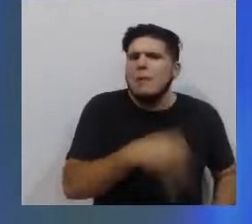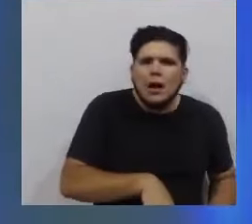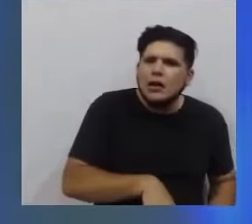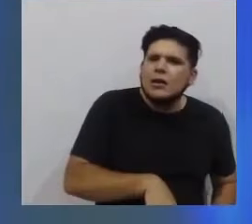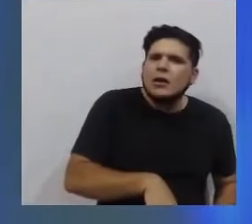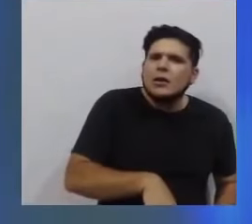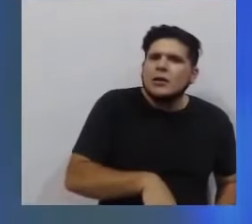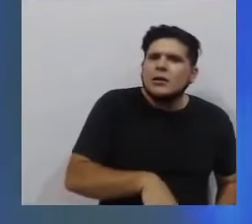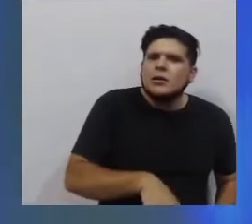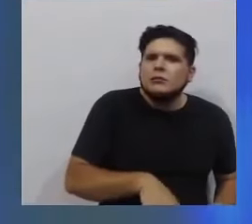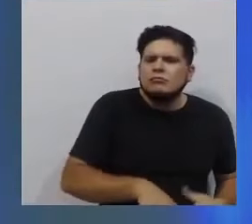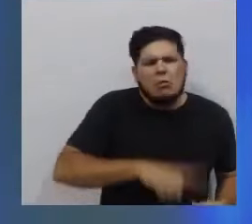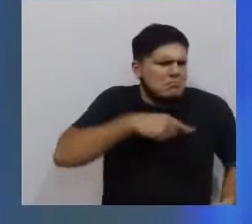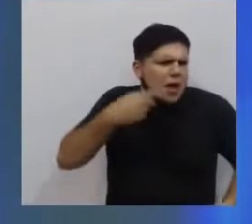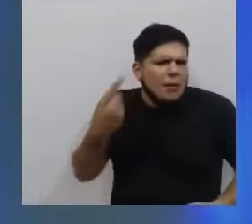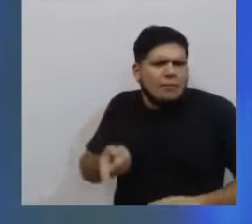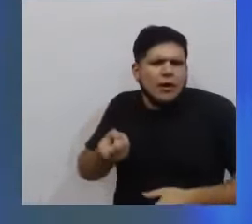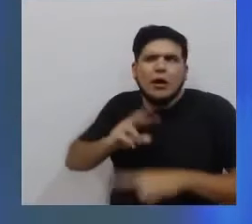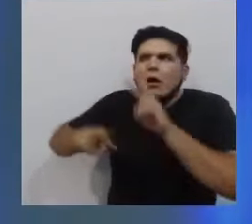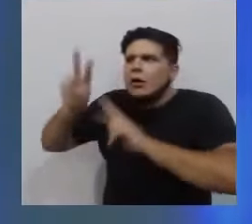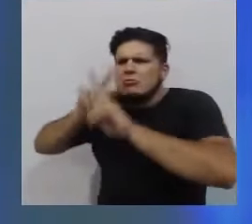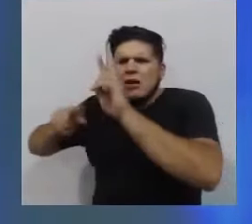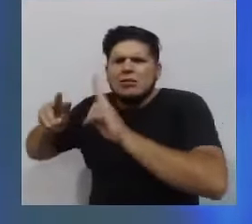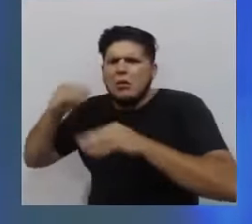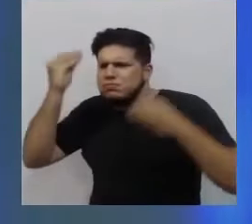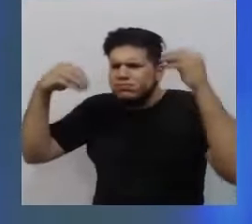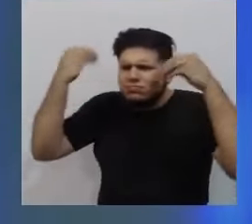se hizo difícil y es imposible